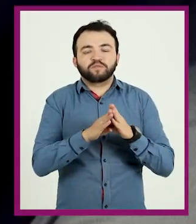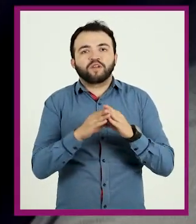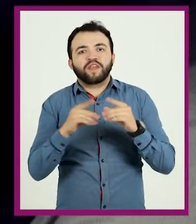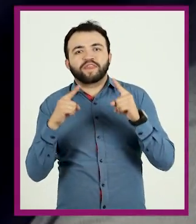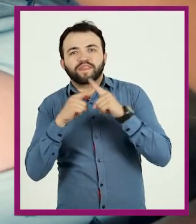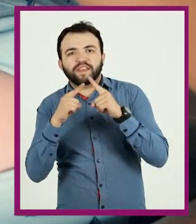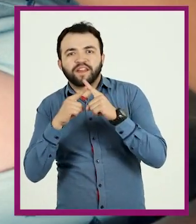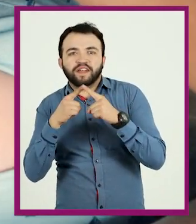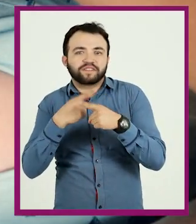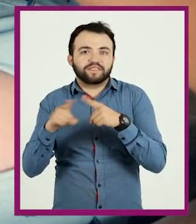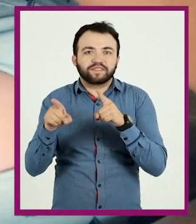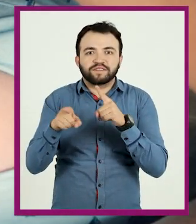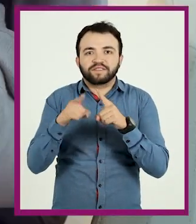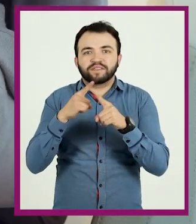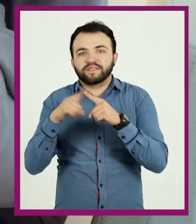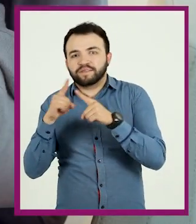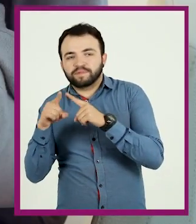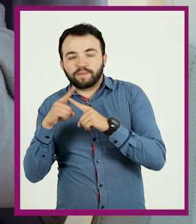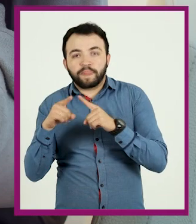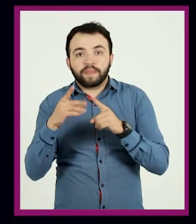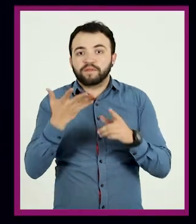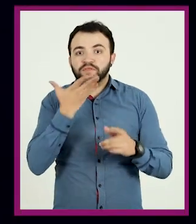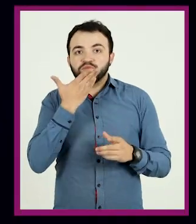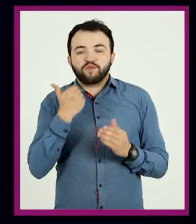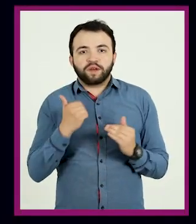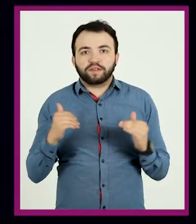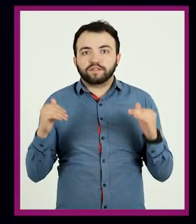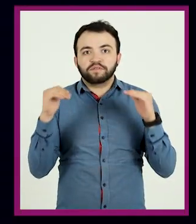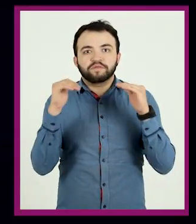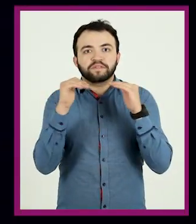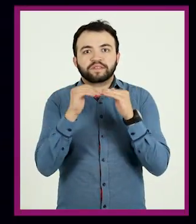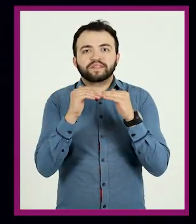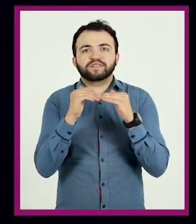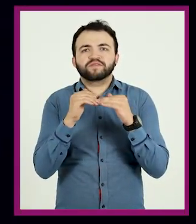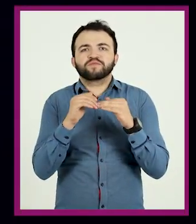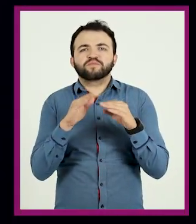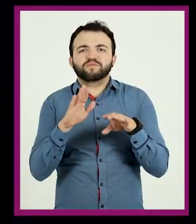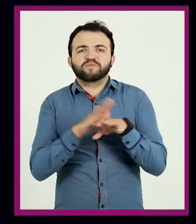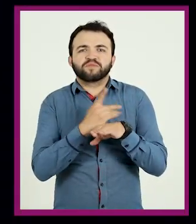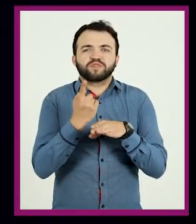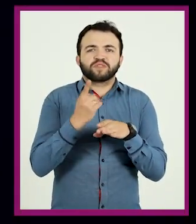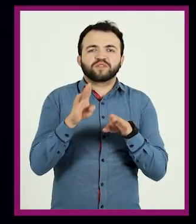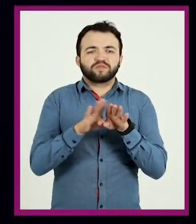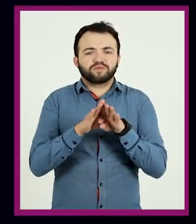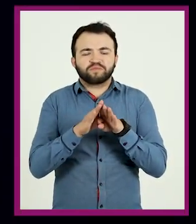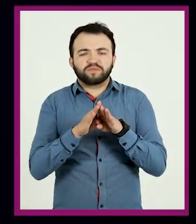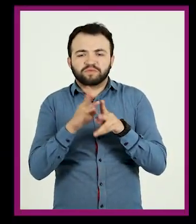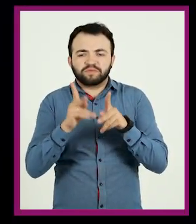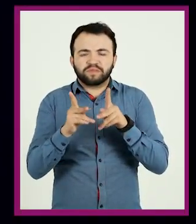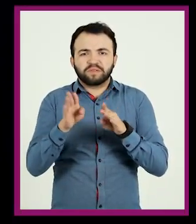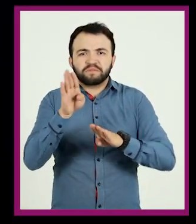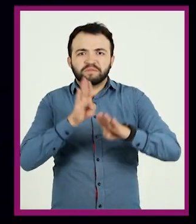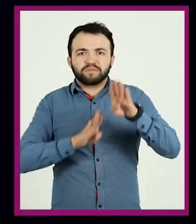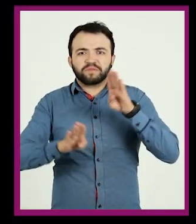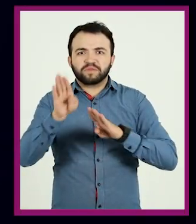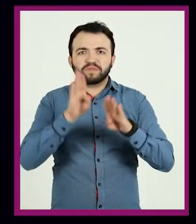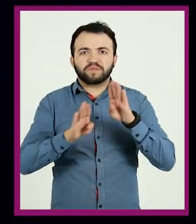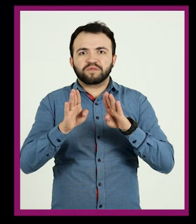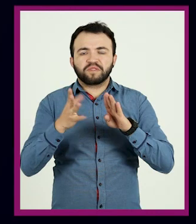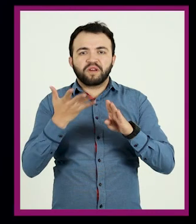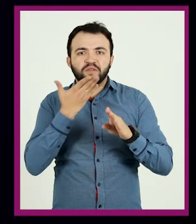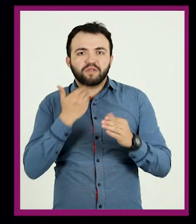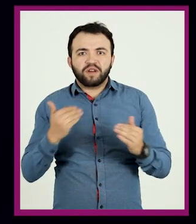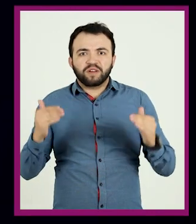a las mujeres de otras tareas productivas. Sin embargo, las desigualdades y privilegios no se explican por la